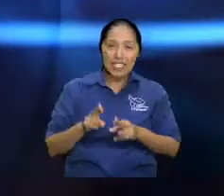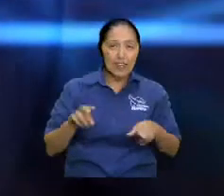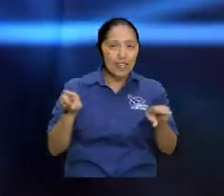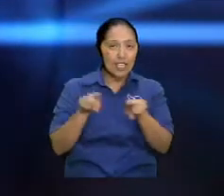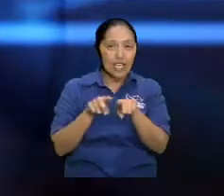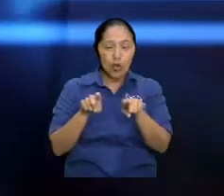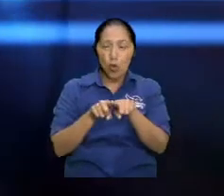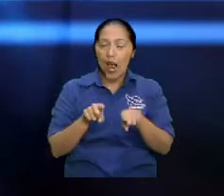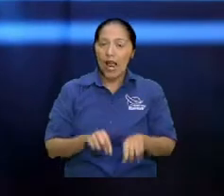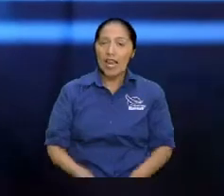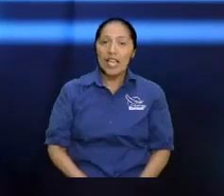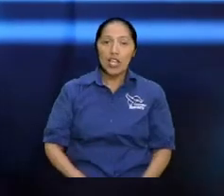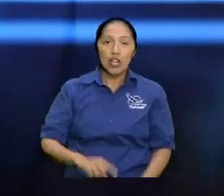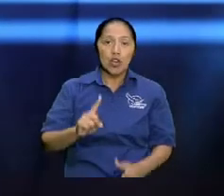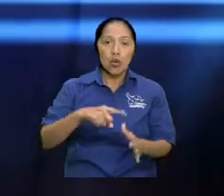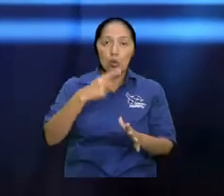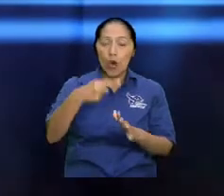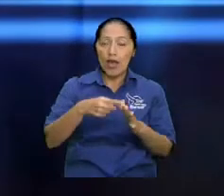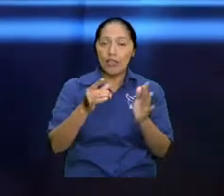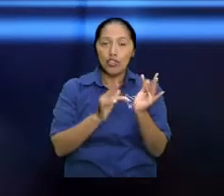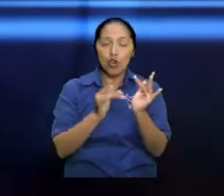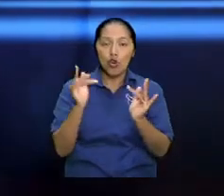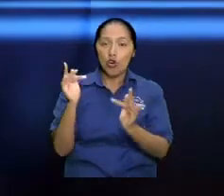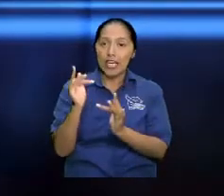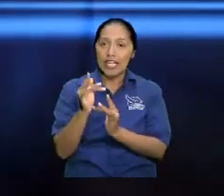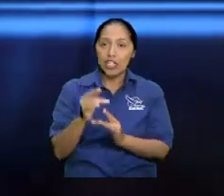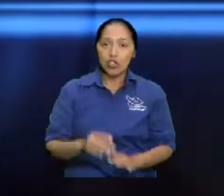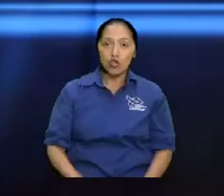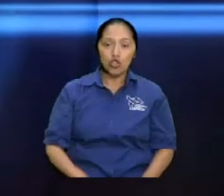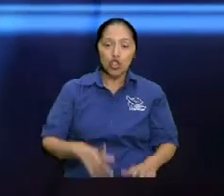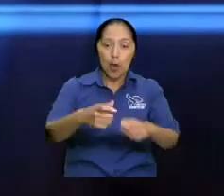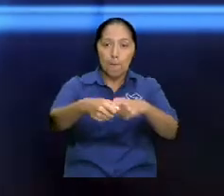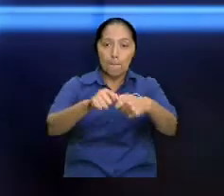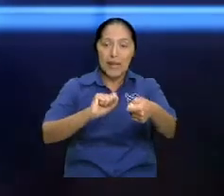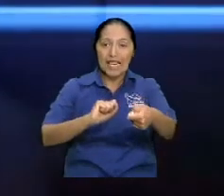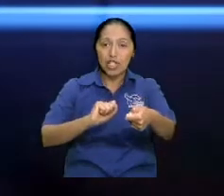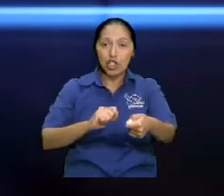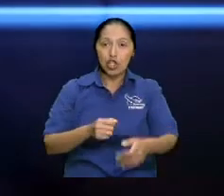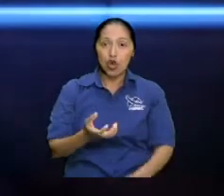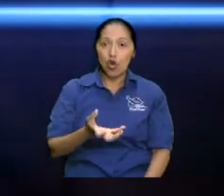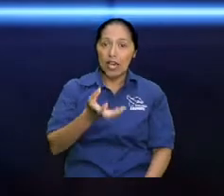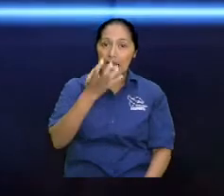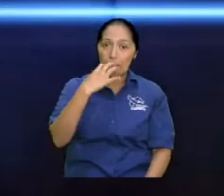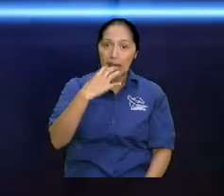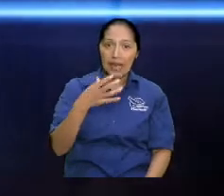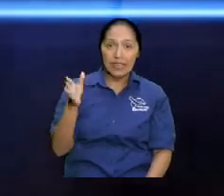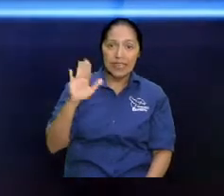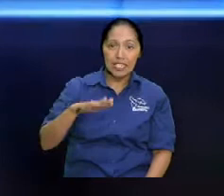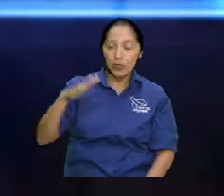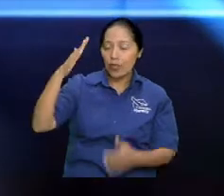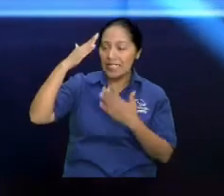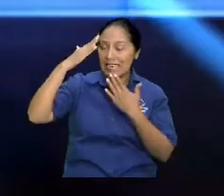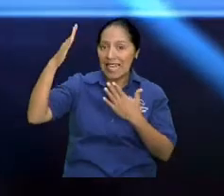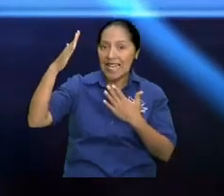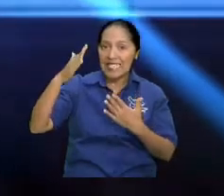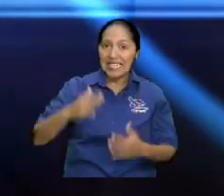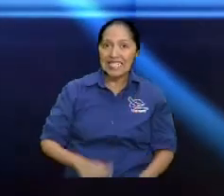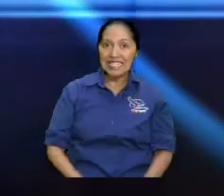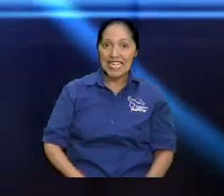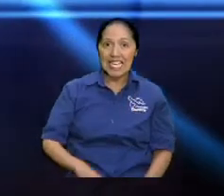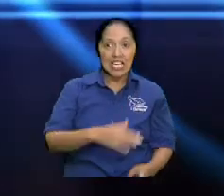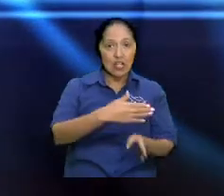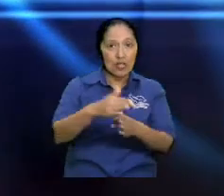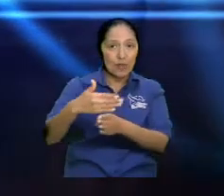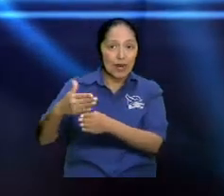pan y después de dar gracias lo partió y dijo, esto es mi cuerpo que es para vosotros, haced esto en memoria de mí.